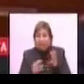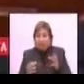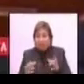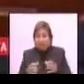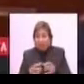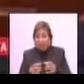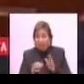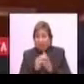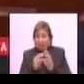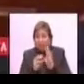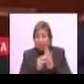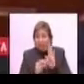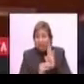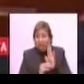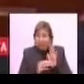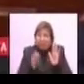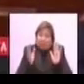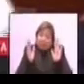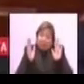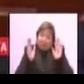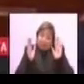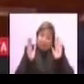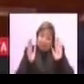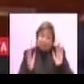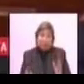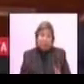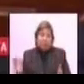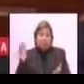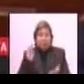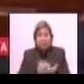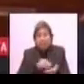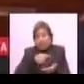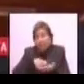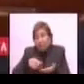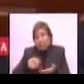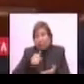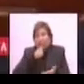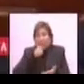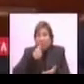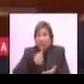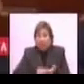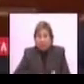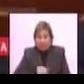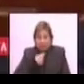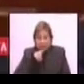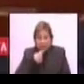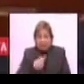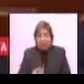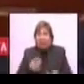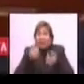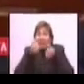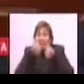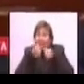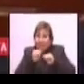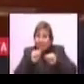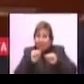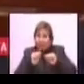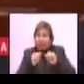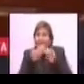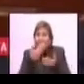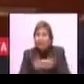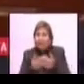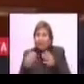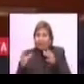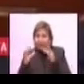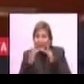Constitución. Pero en fin, vuelven a mandar otro oficio y dice, por tratarse de un asunto